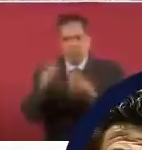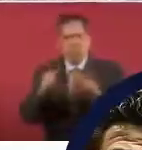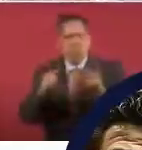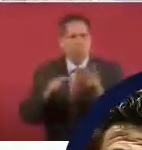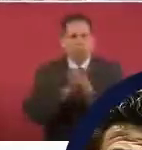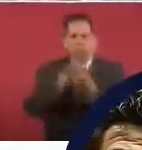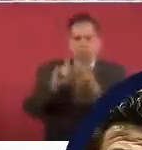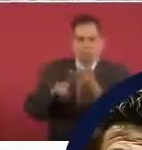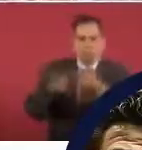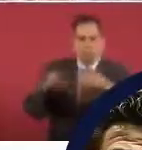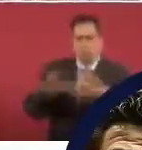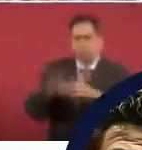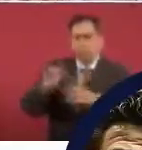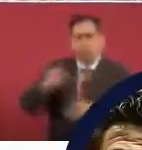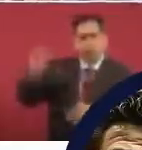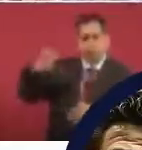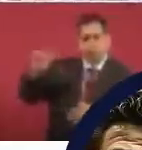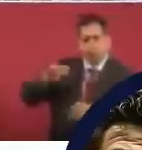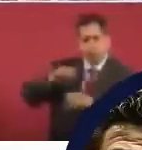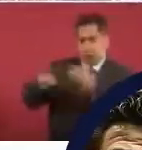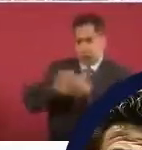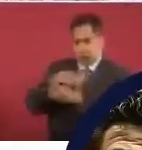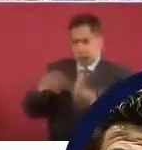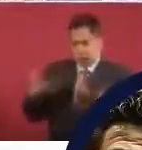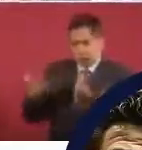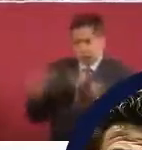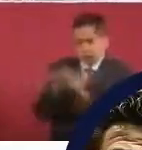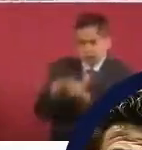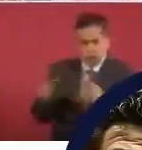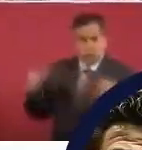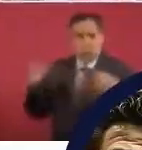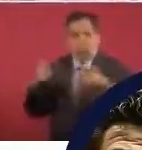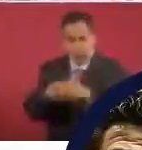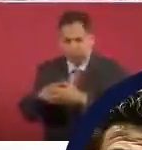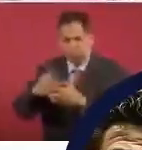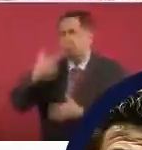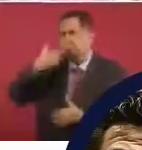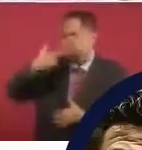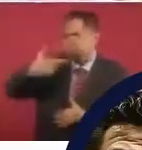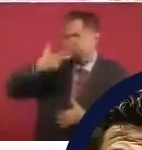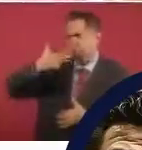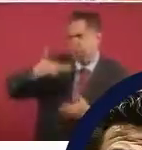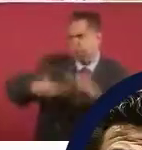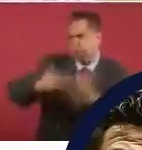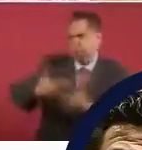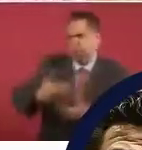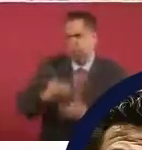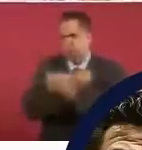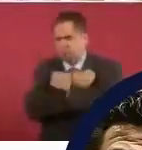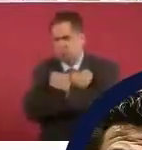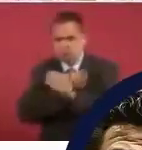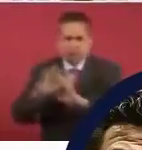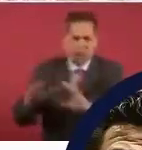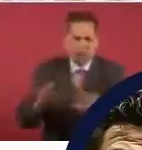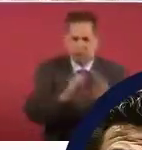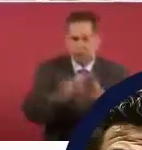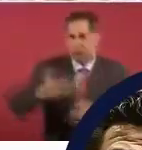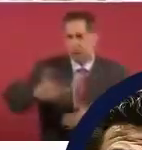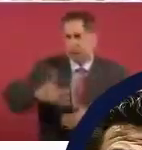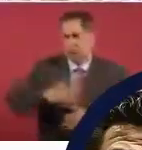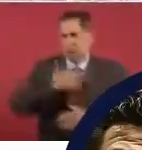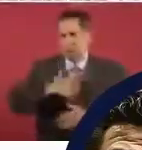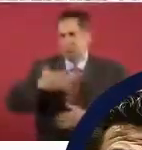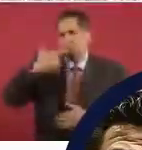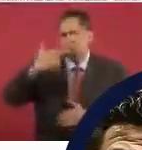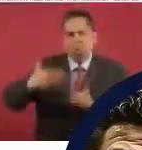república pues para que cuando pues lleguen si es que llegan los opositores dijo el presidente de la